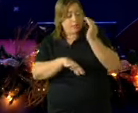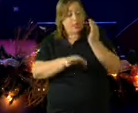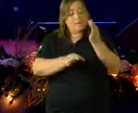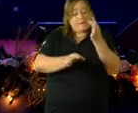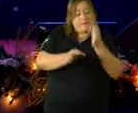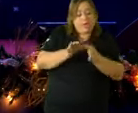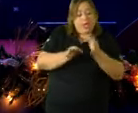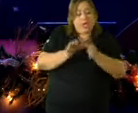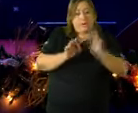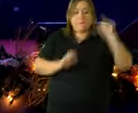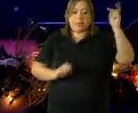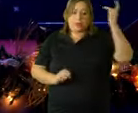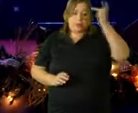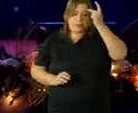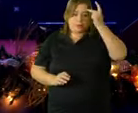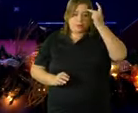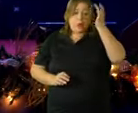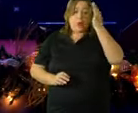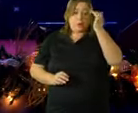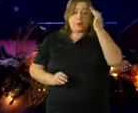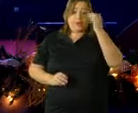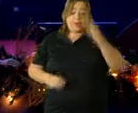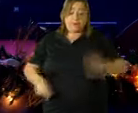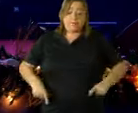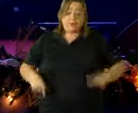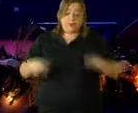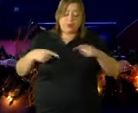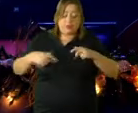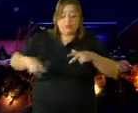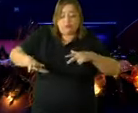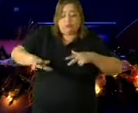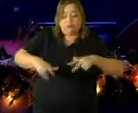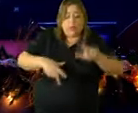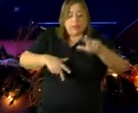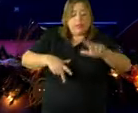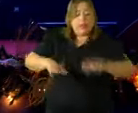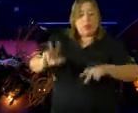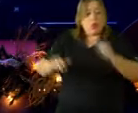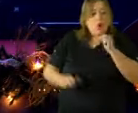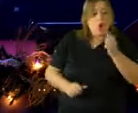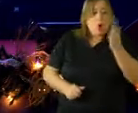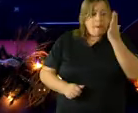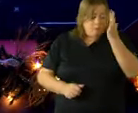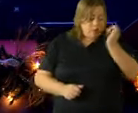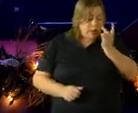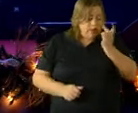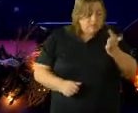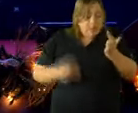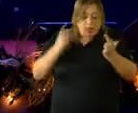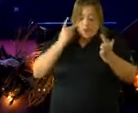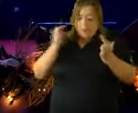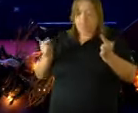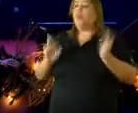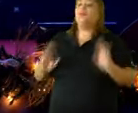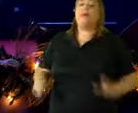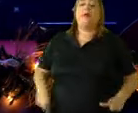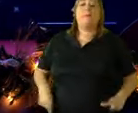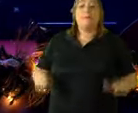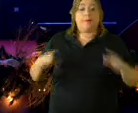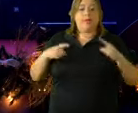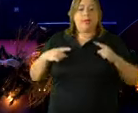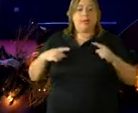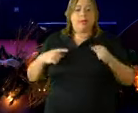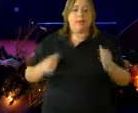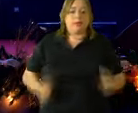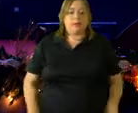nos dice que por fe andamos y no por vista. También nos menciona que vivir